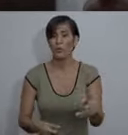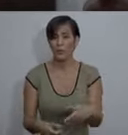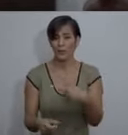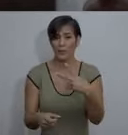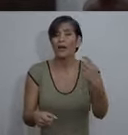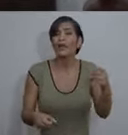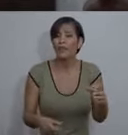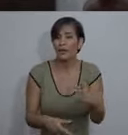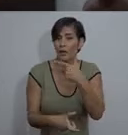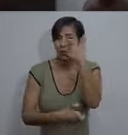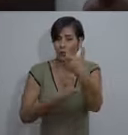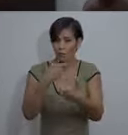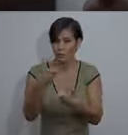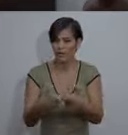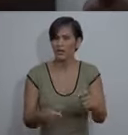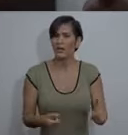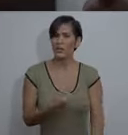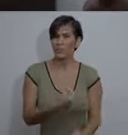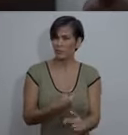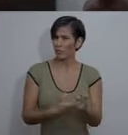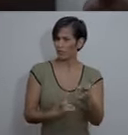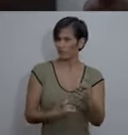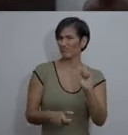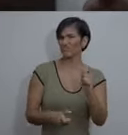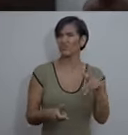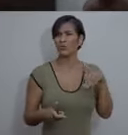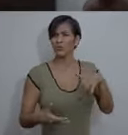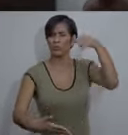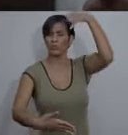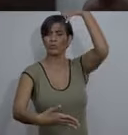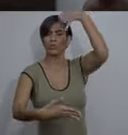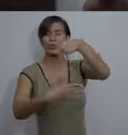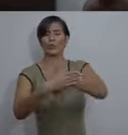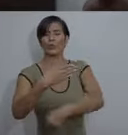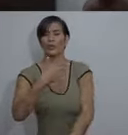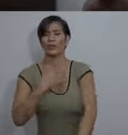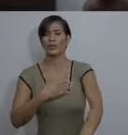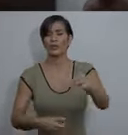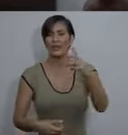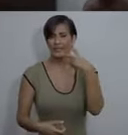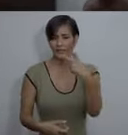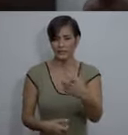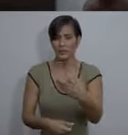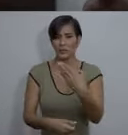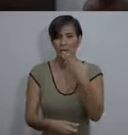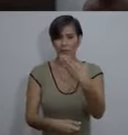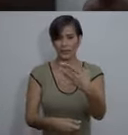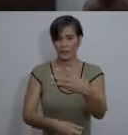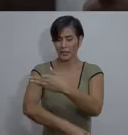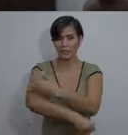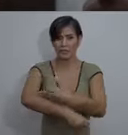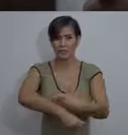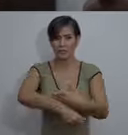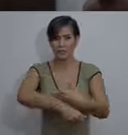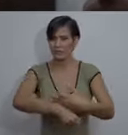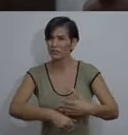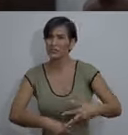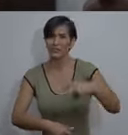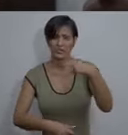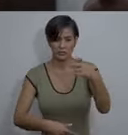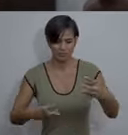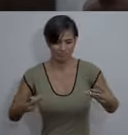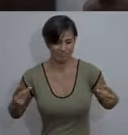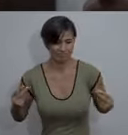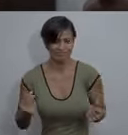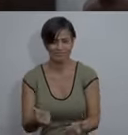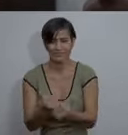pandemia el problema es que una crisis económica profunda y de larga duración afectará el bienestar de las familias se